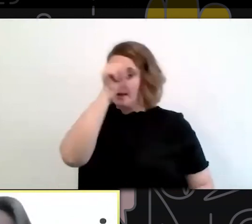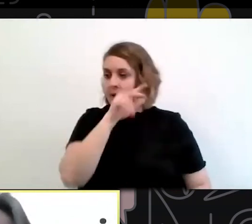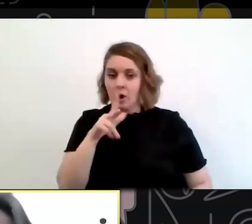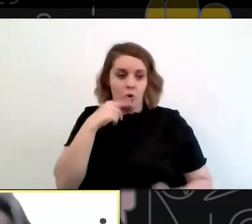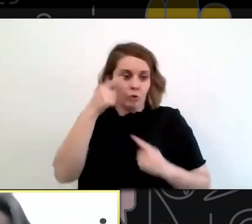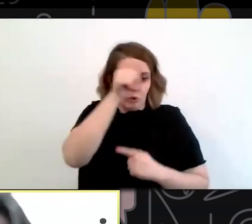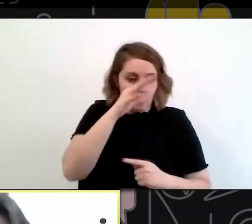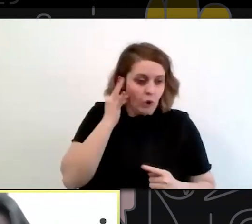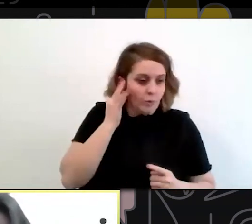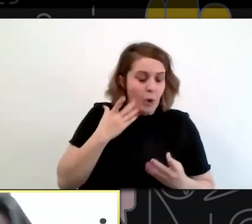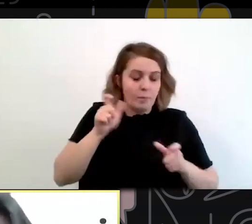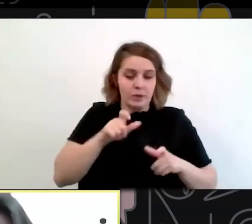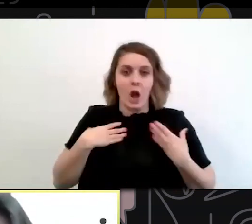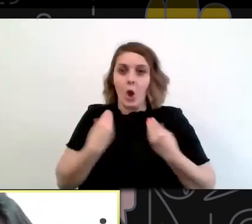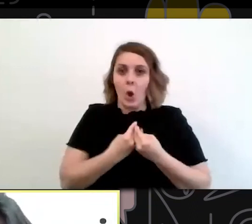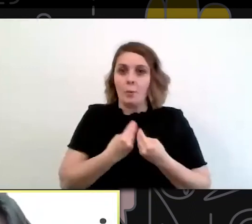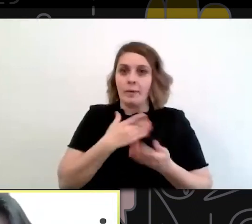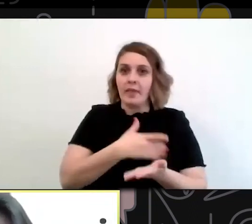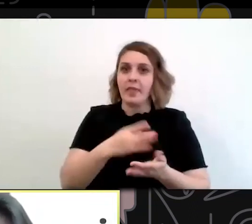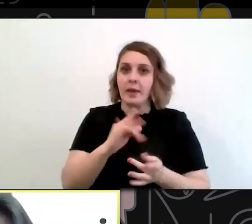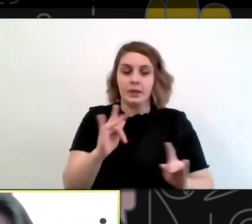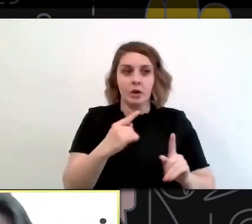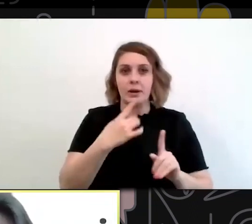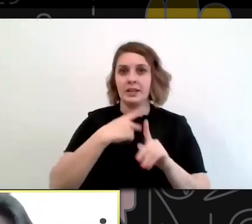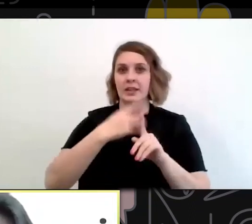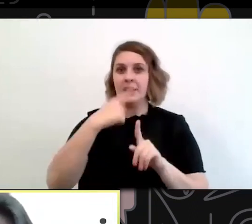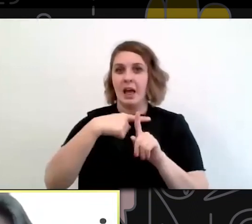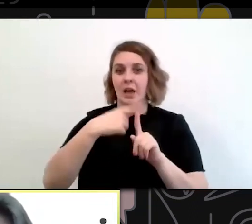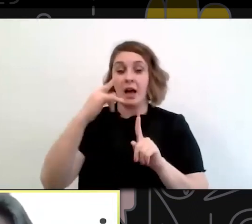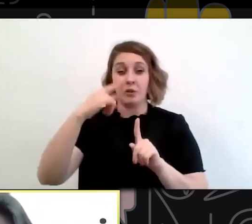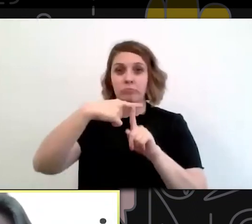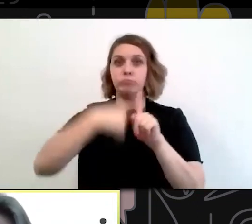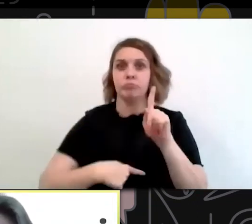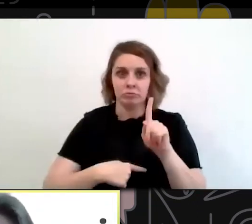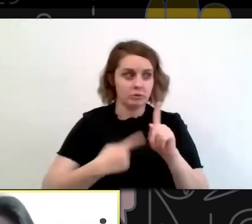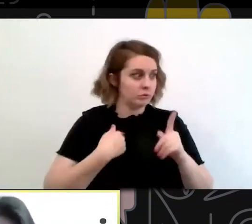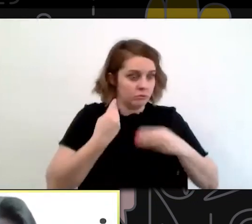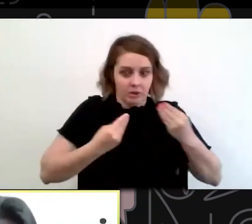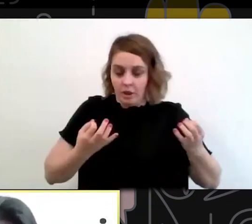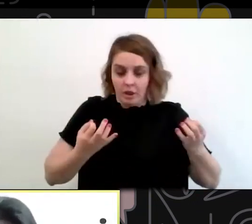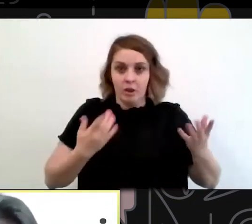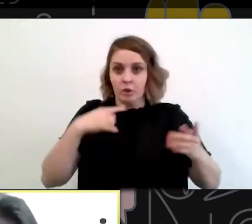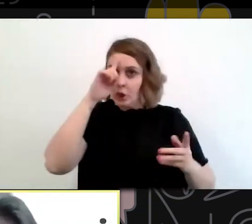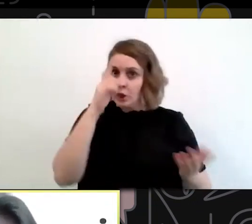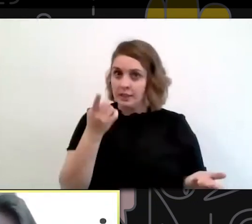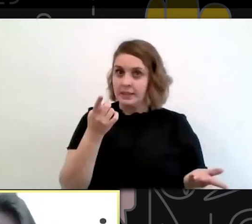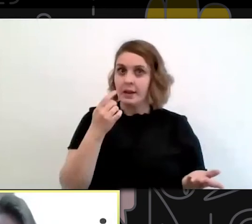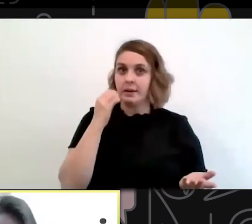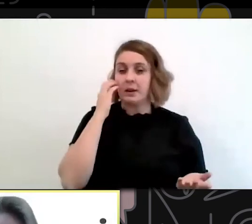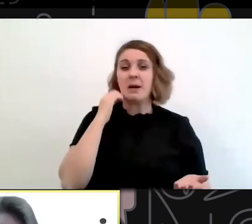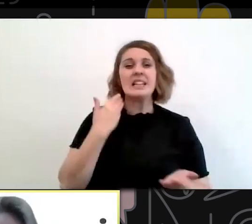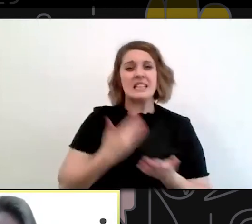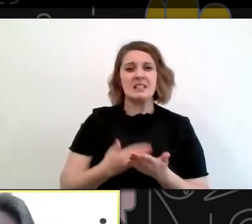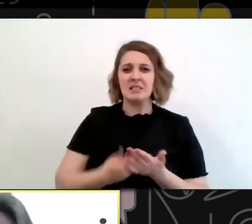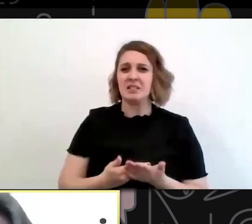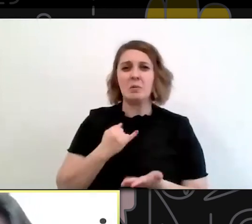alguien con quien conviva que es diabético y que le ha dado una hipoglucemia. Pues existe, y además ya testado, probado y a un